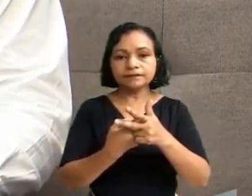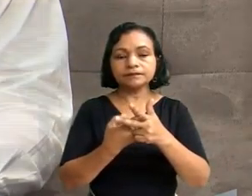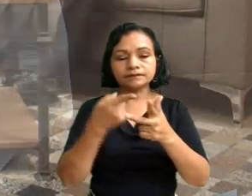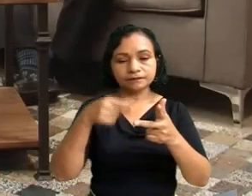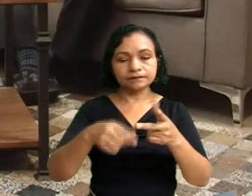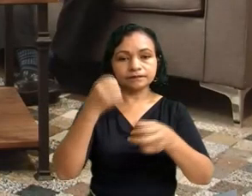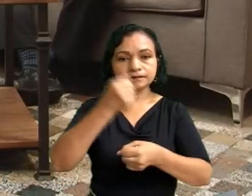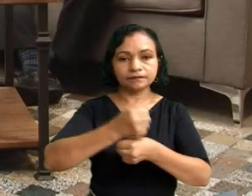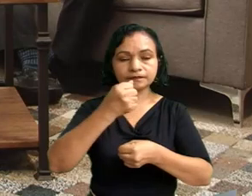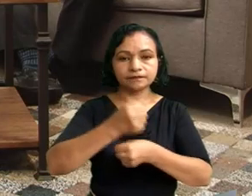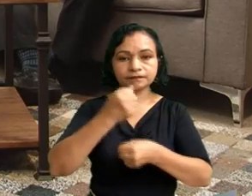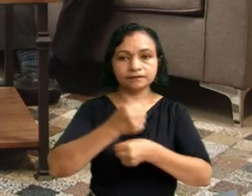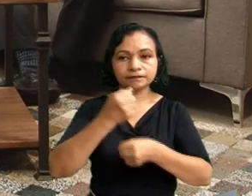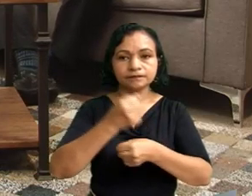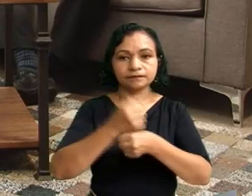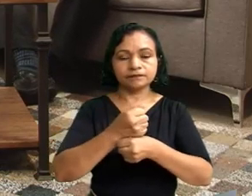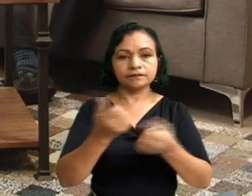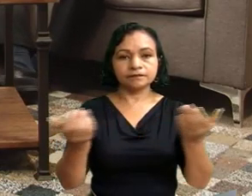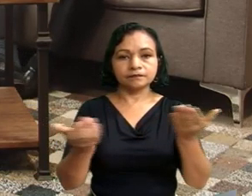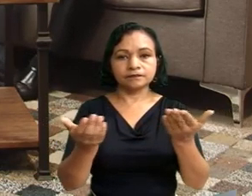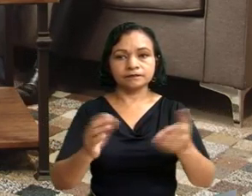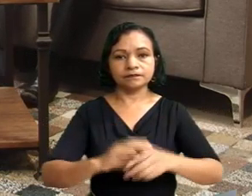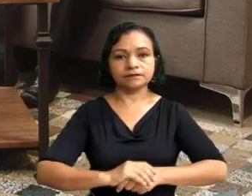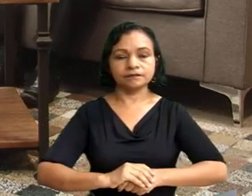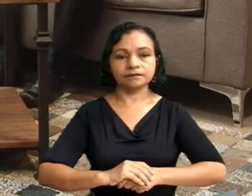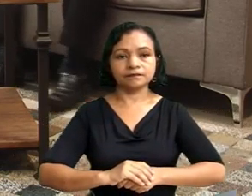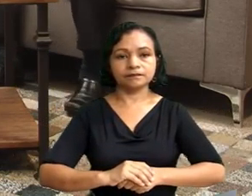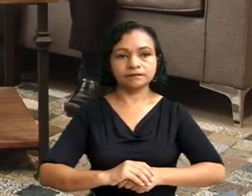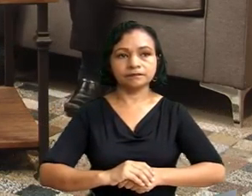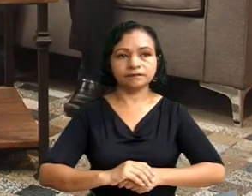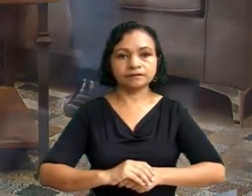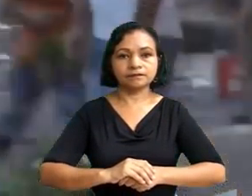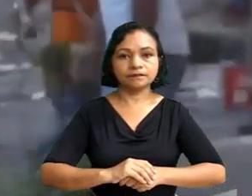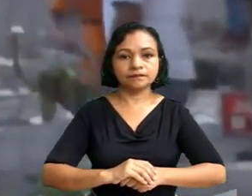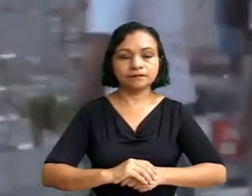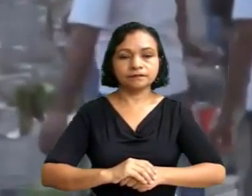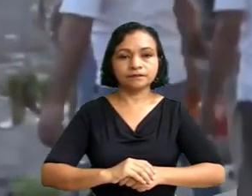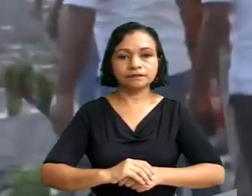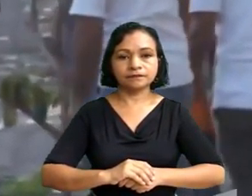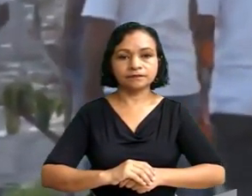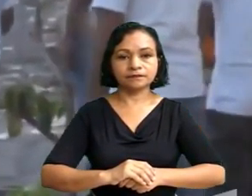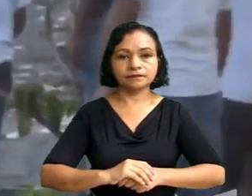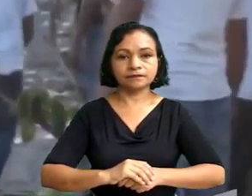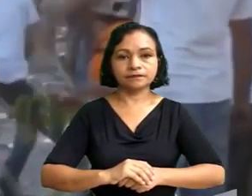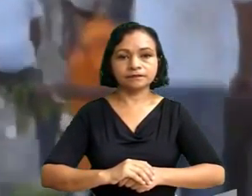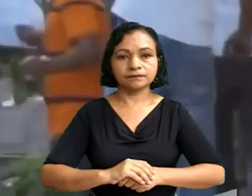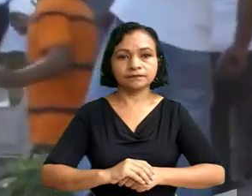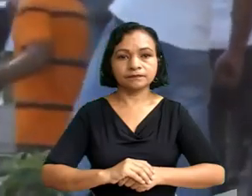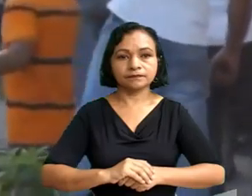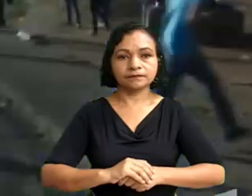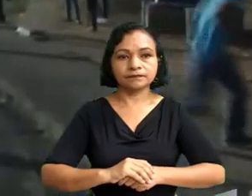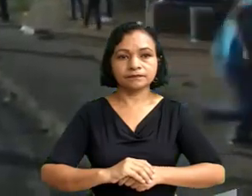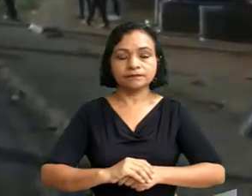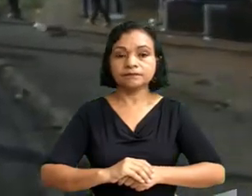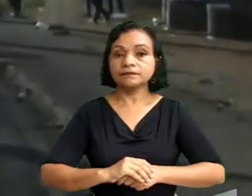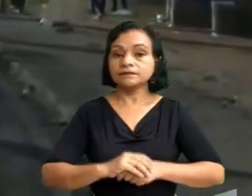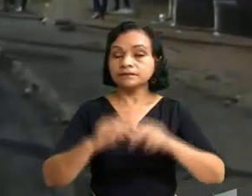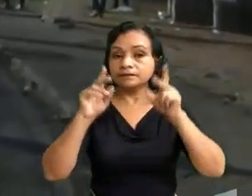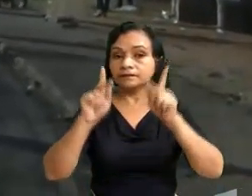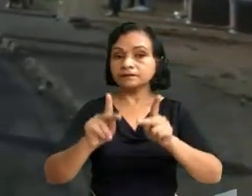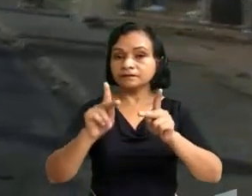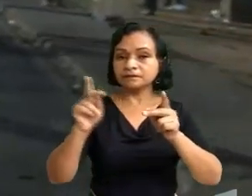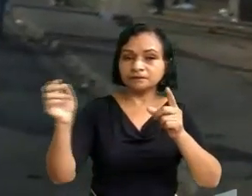en esta lógica de trabajo a inflamar familiar y garbo eso adelante la atención integral a las víctimas del